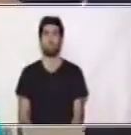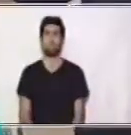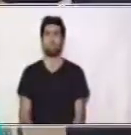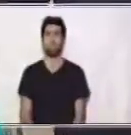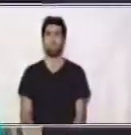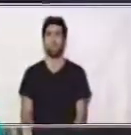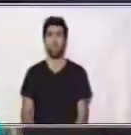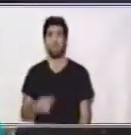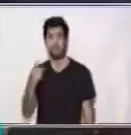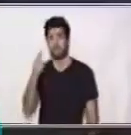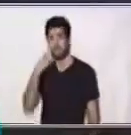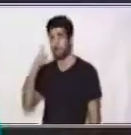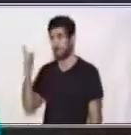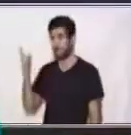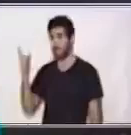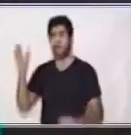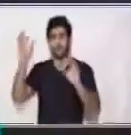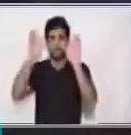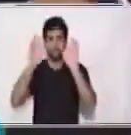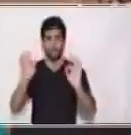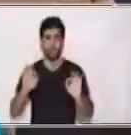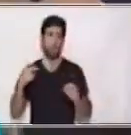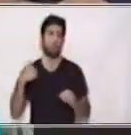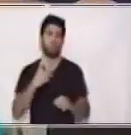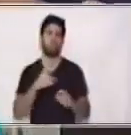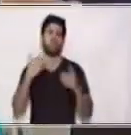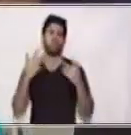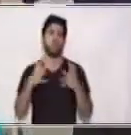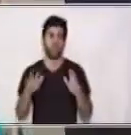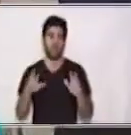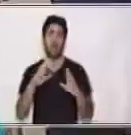Y de esta manera nosotros podemos resolver